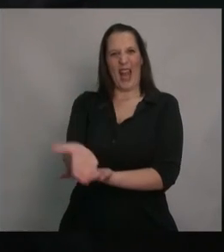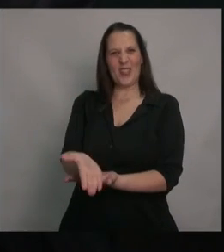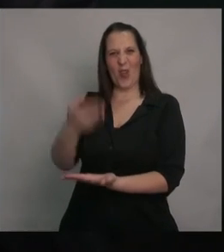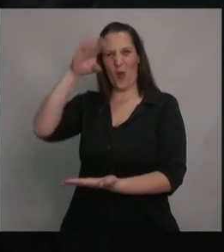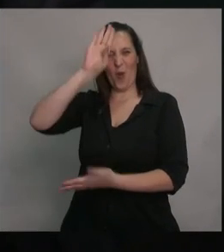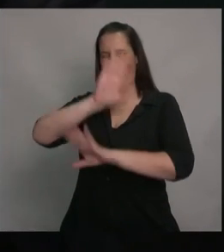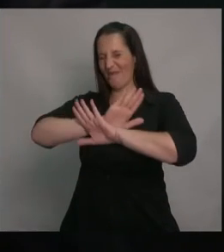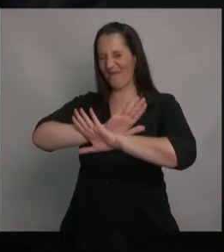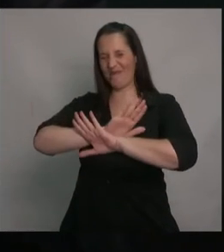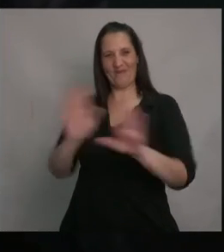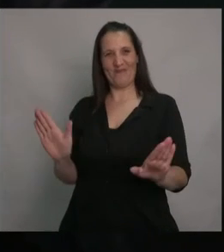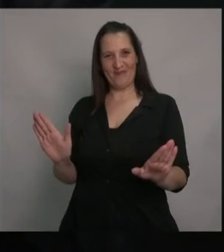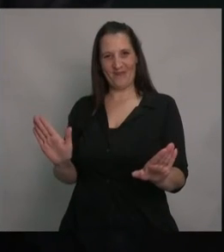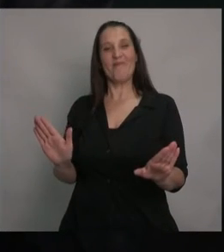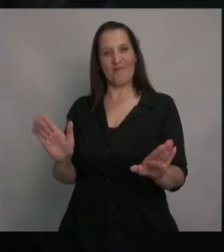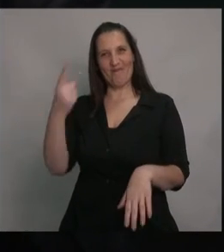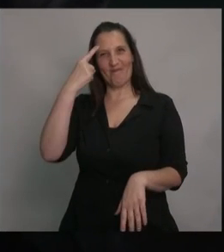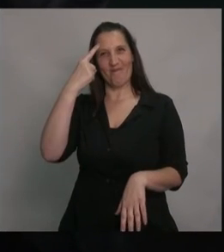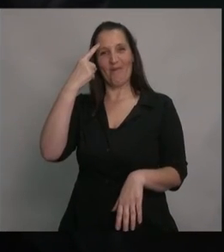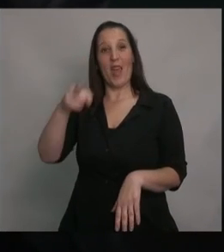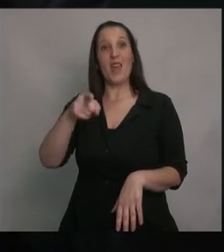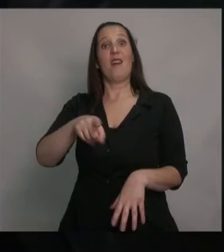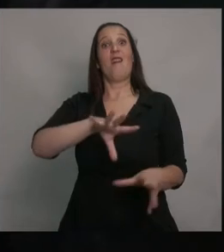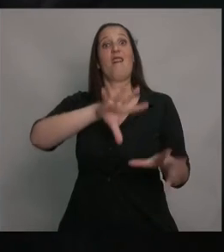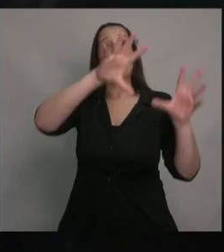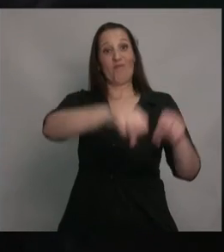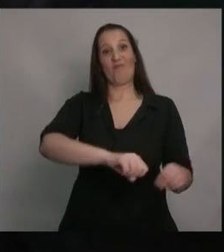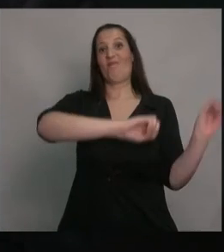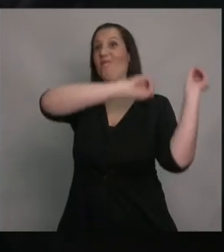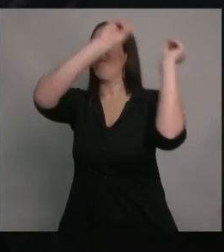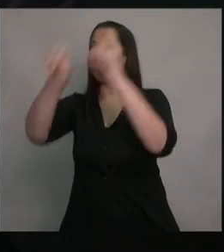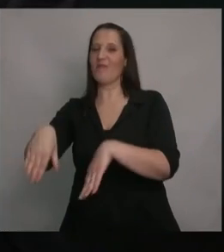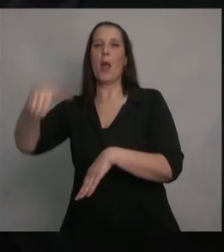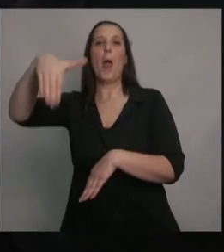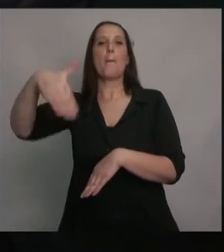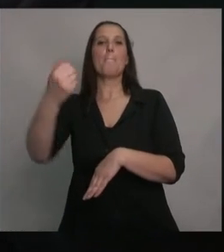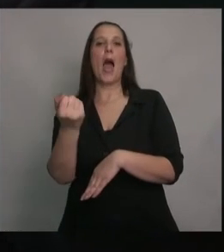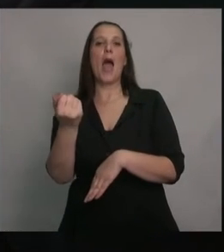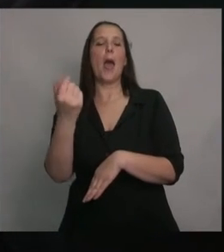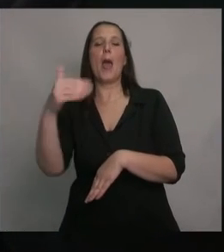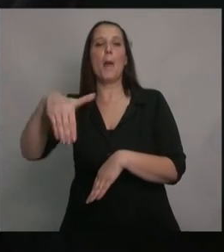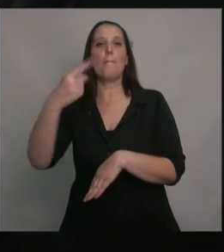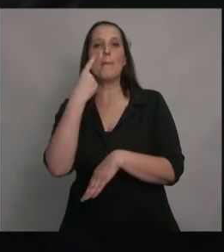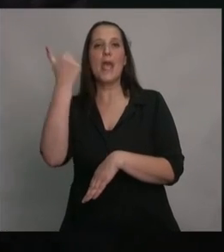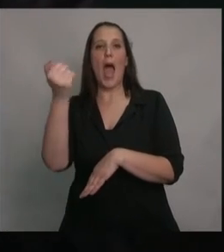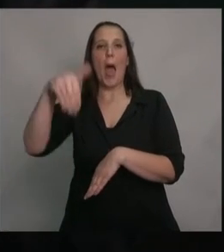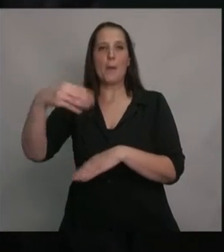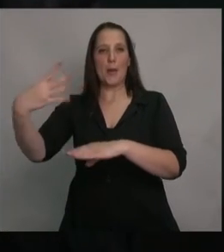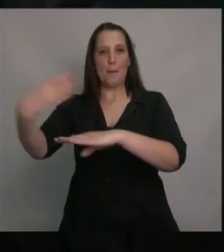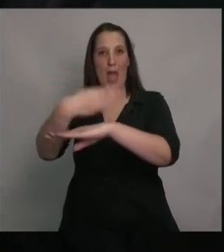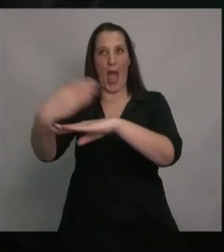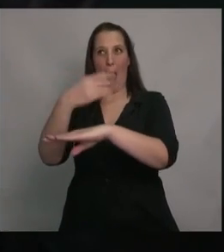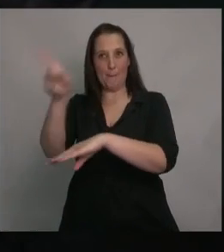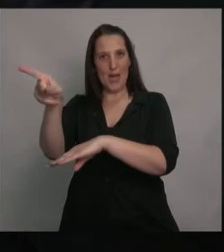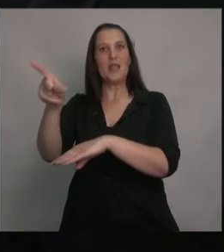Cubana. De ahí nos llevaron para el centro de detención de Miami. Estuvimos 17 meses en el hueco,